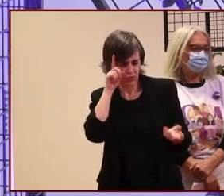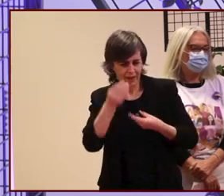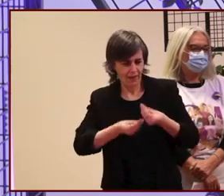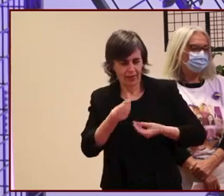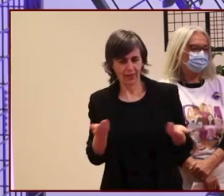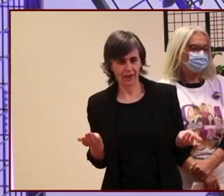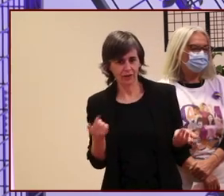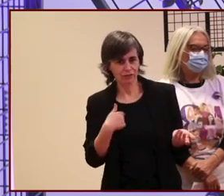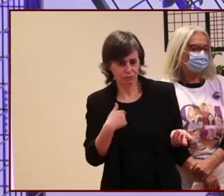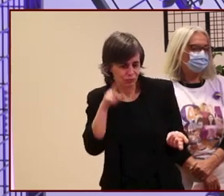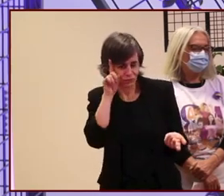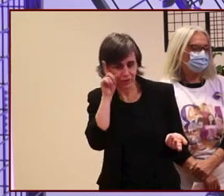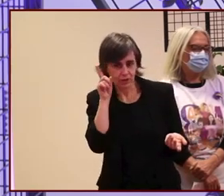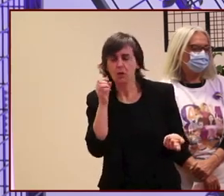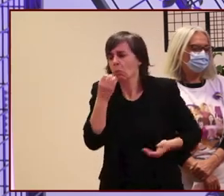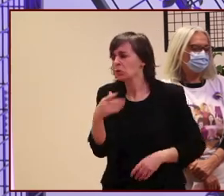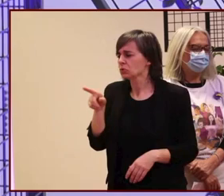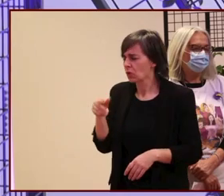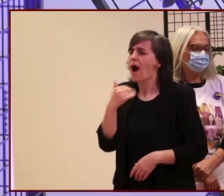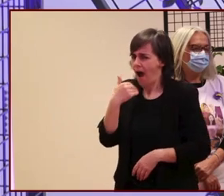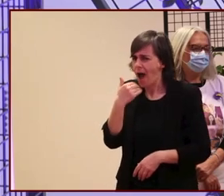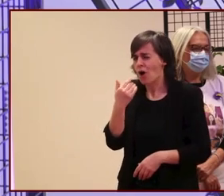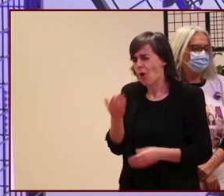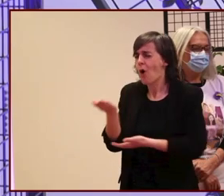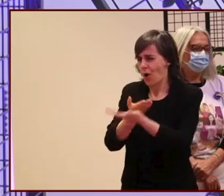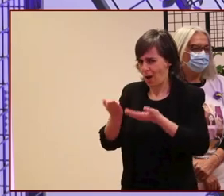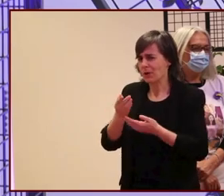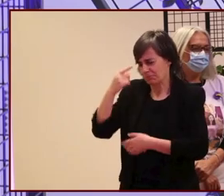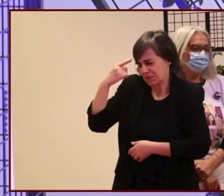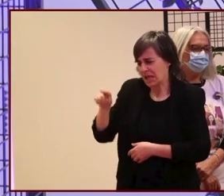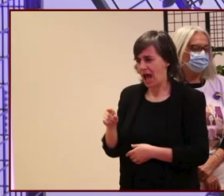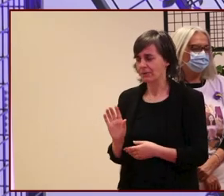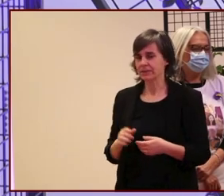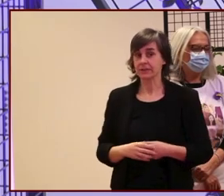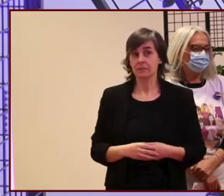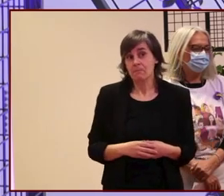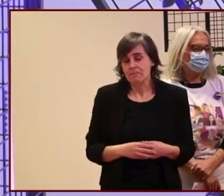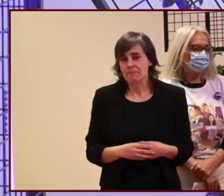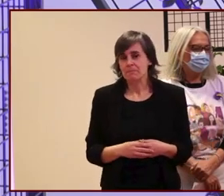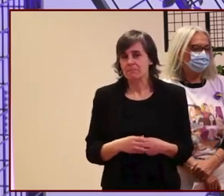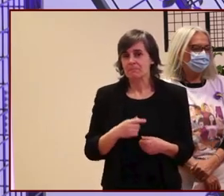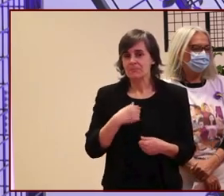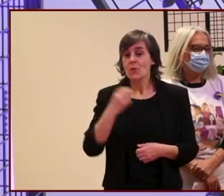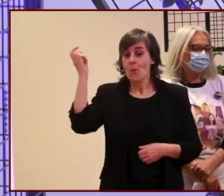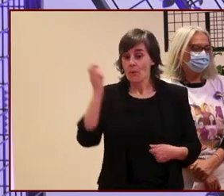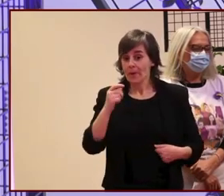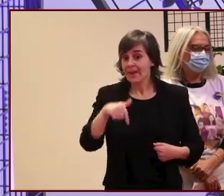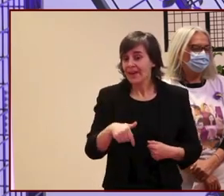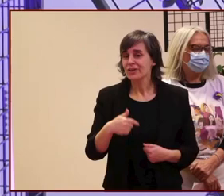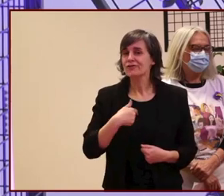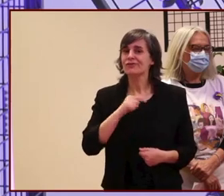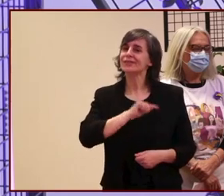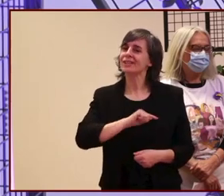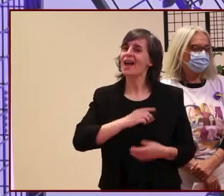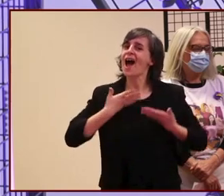dice bueno algo has de sacar pariente kevin encontrarme muy a gusto